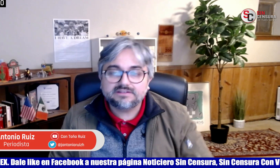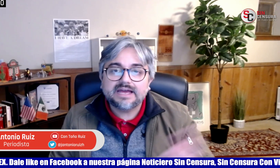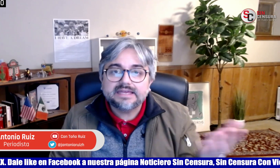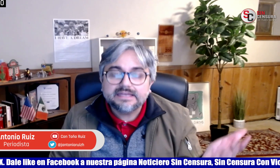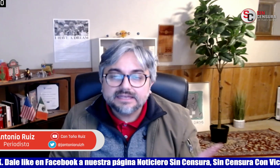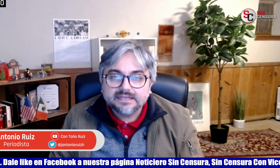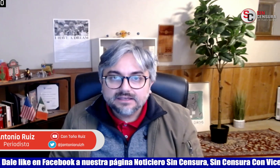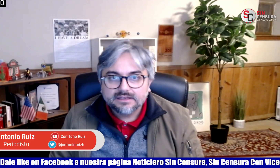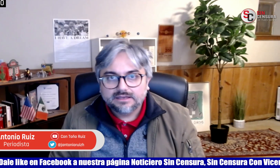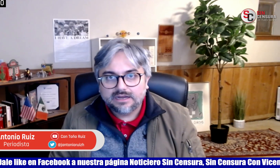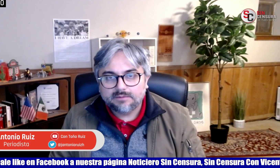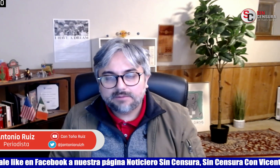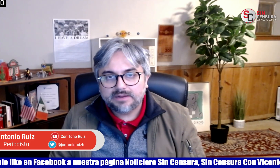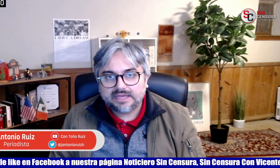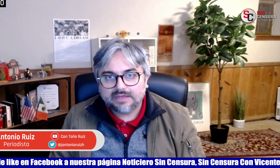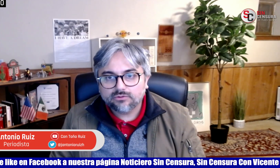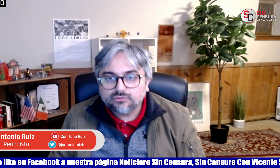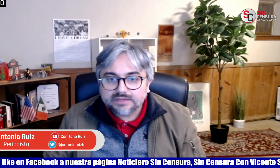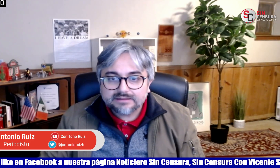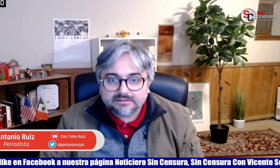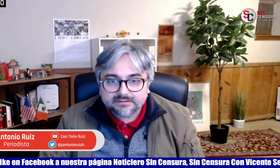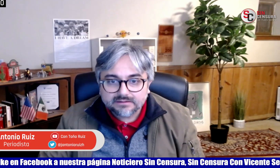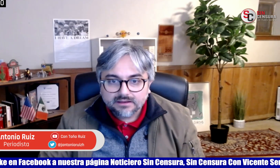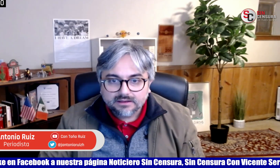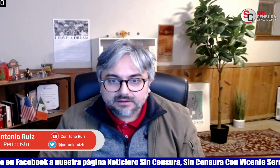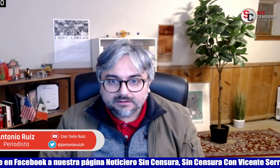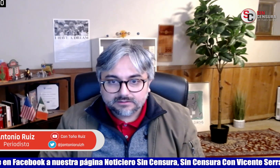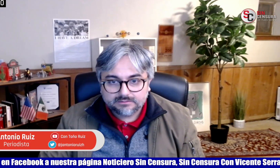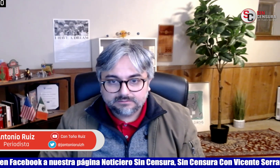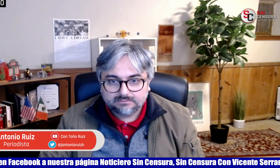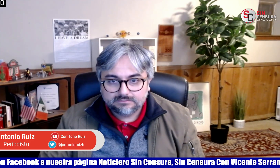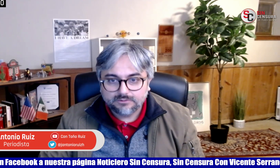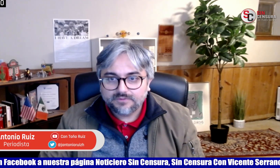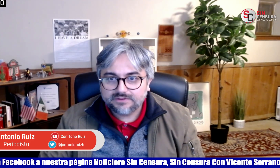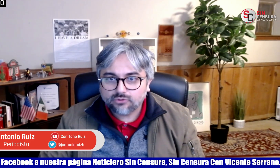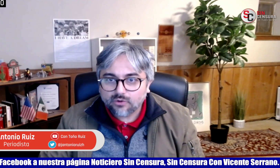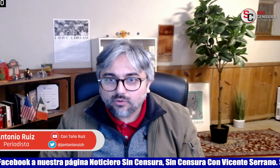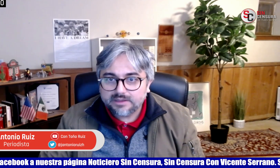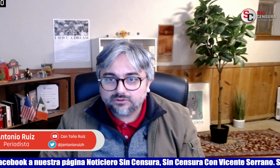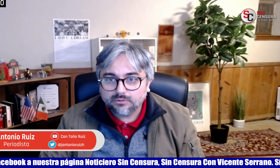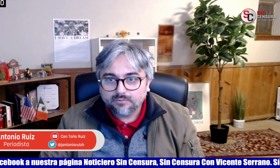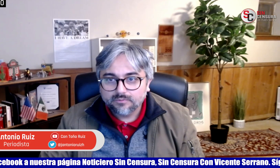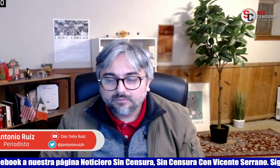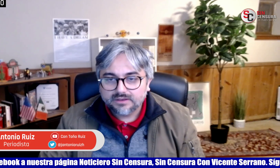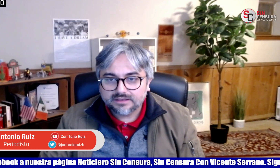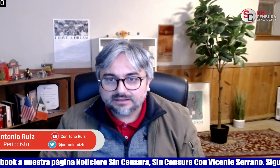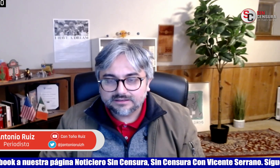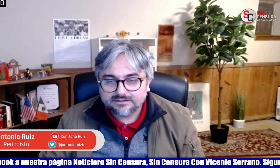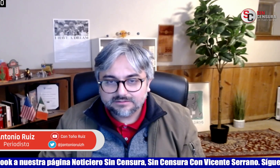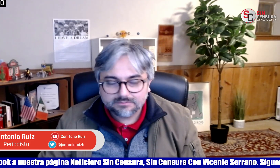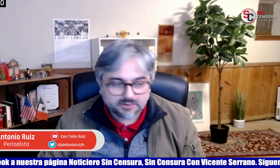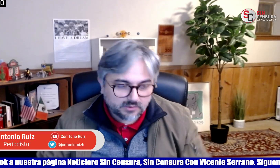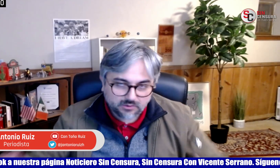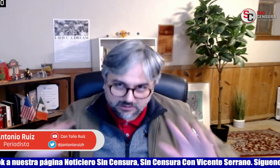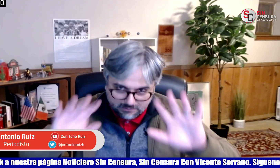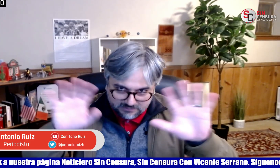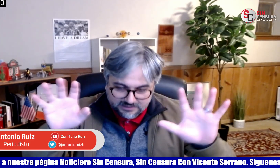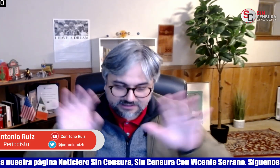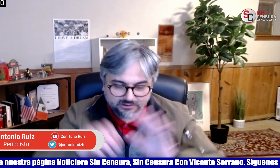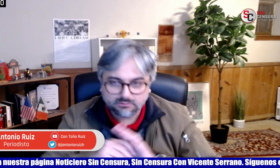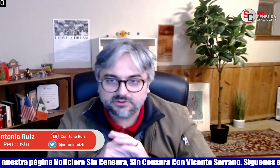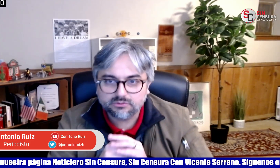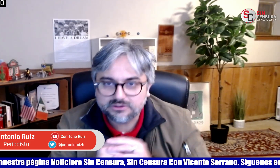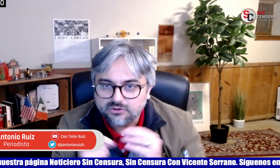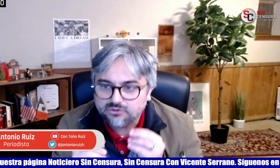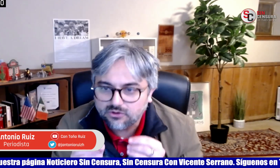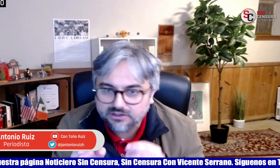Justicia esté ahí al haber plagiado su tesis, eh, ¿no? Ese es su argumento. Pero bueno, lo vamos a